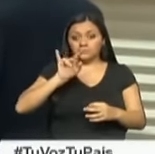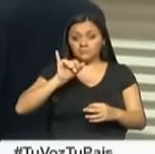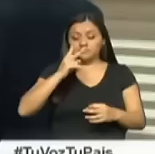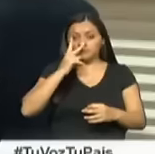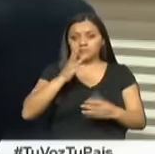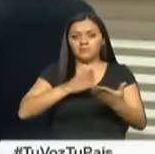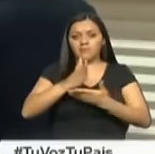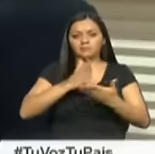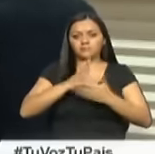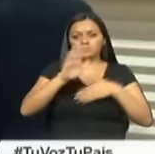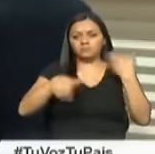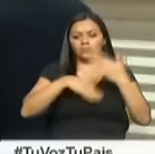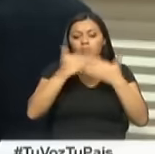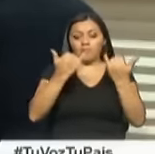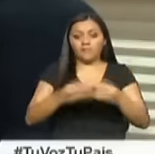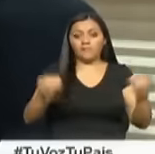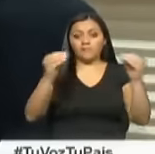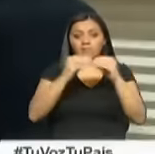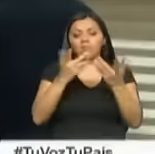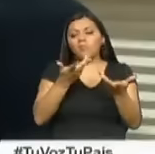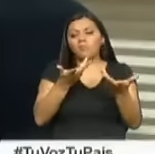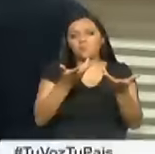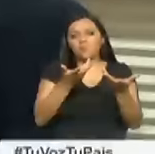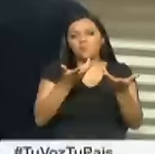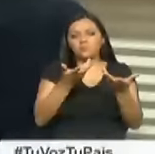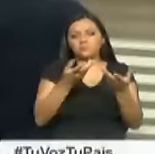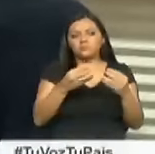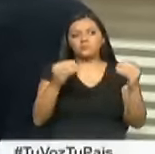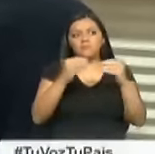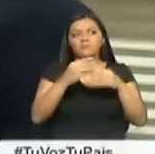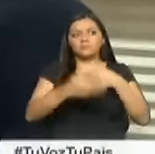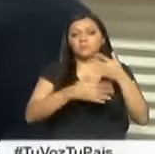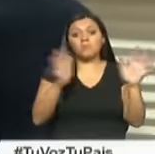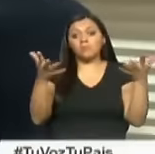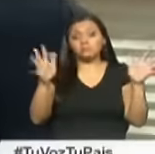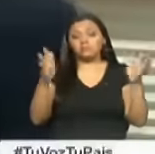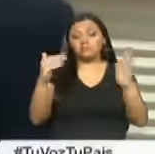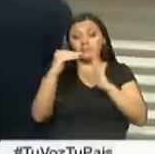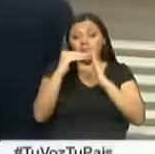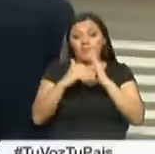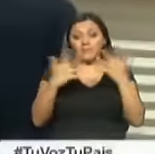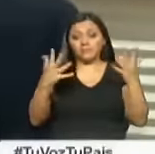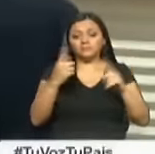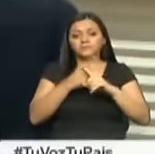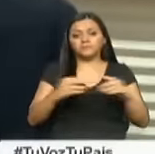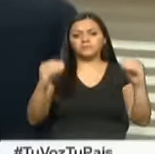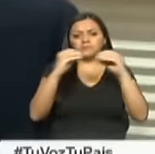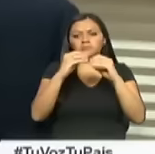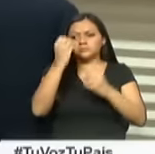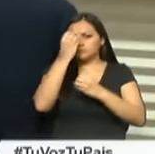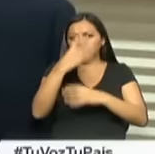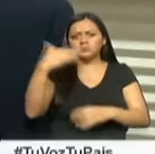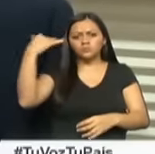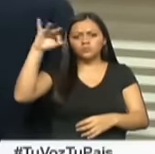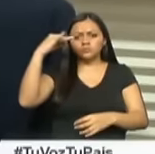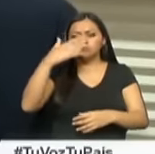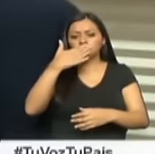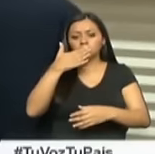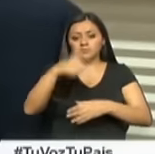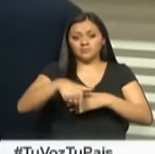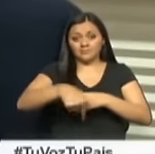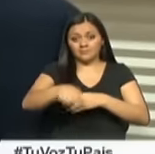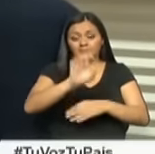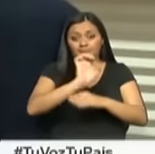el acceso al docket, que es este, y en el que no hay ninguna lista. La única información sobre el